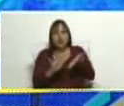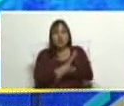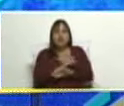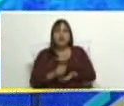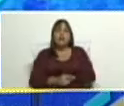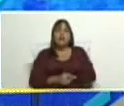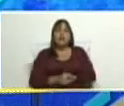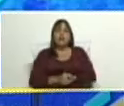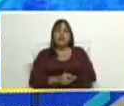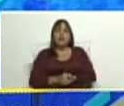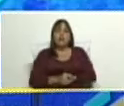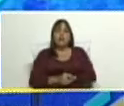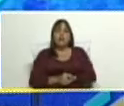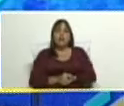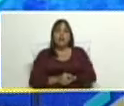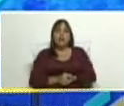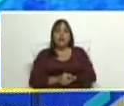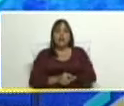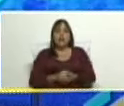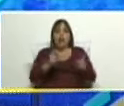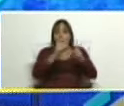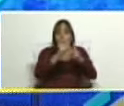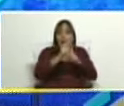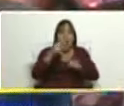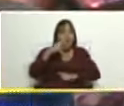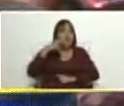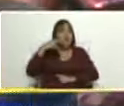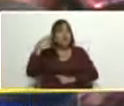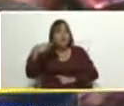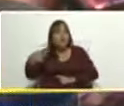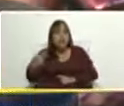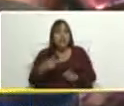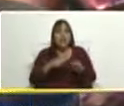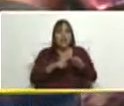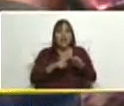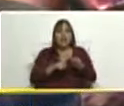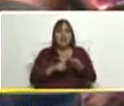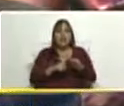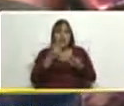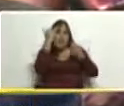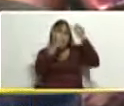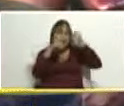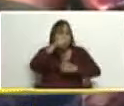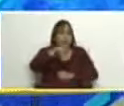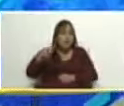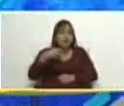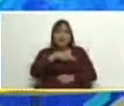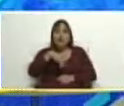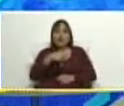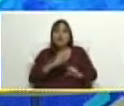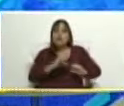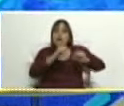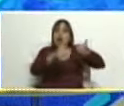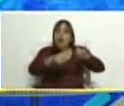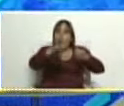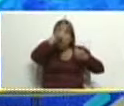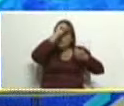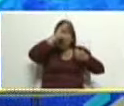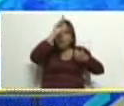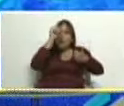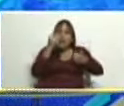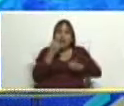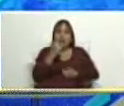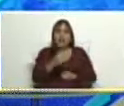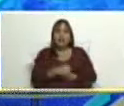dialéctica, ¿ah? Acerca de las contradicciones en el seno del pueblo, de ahí venimos nosotros. Y en